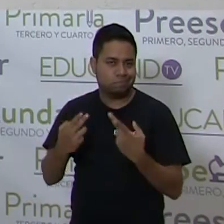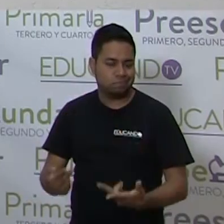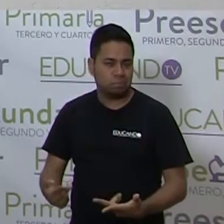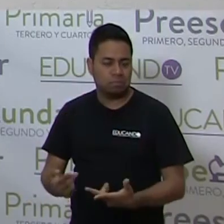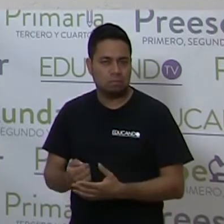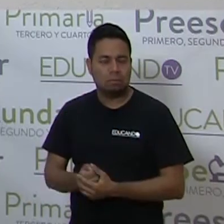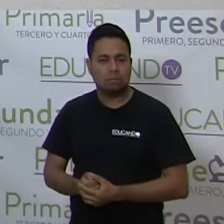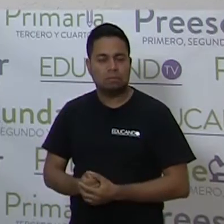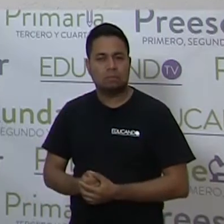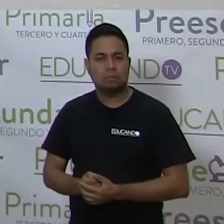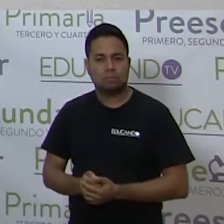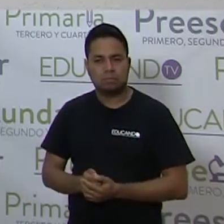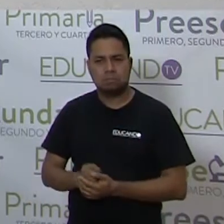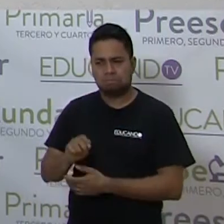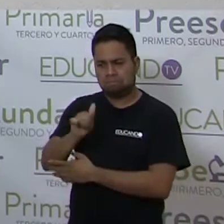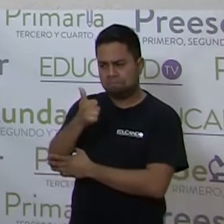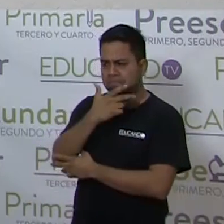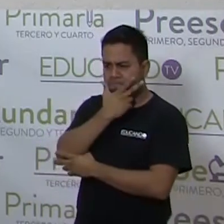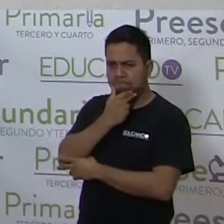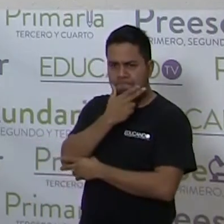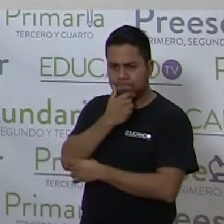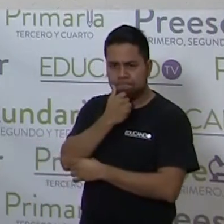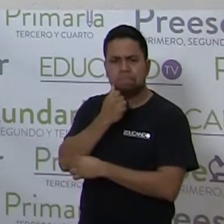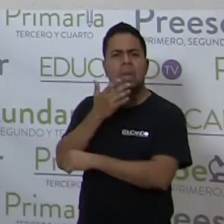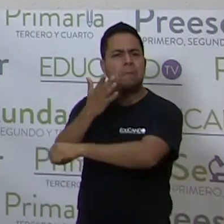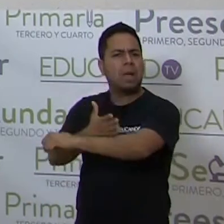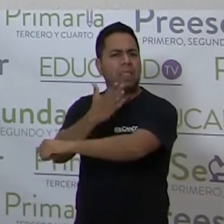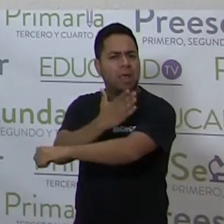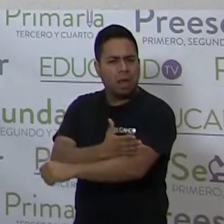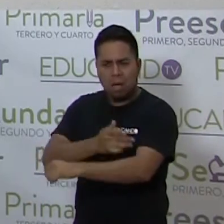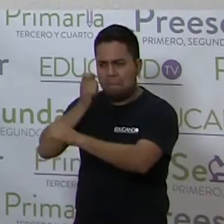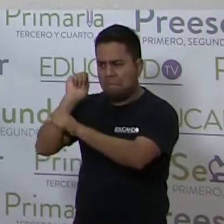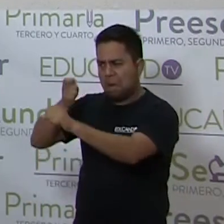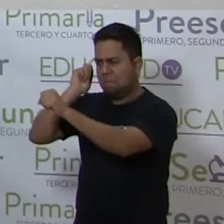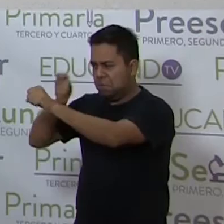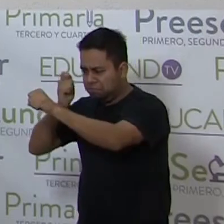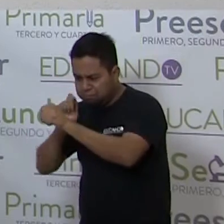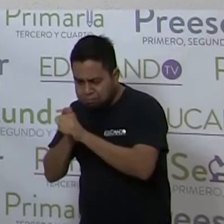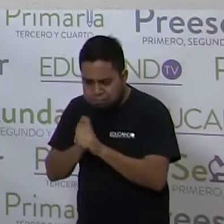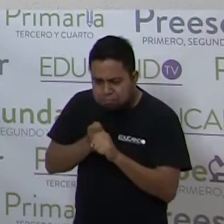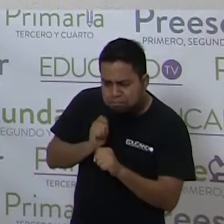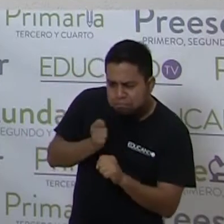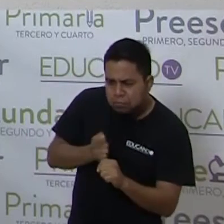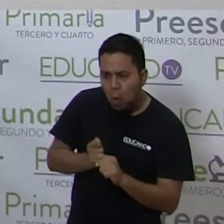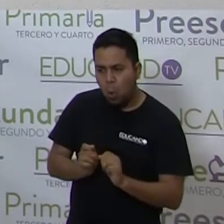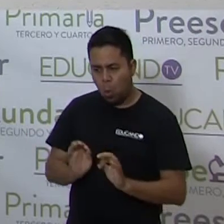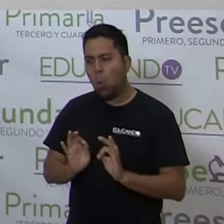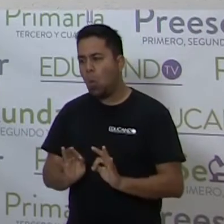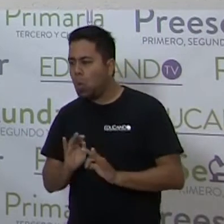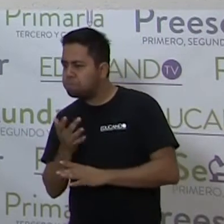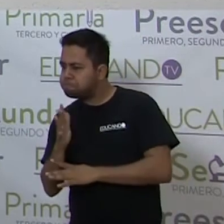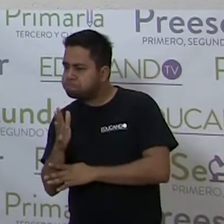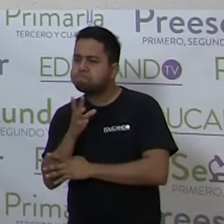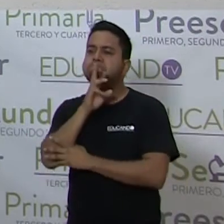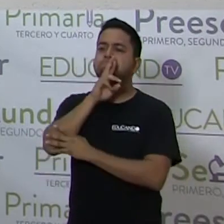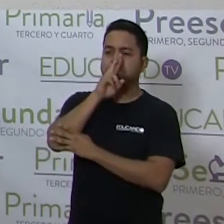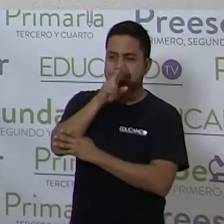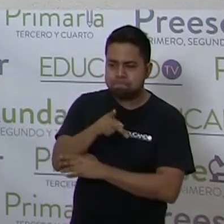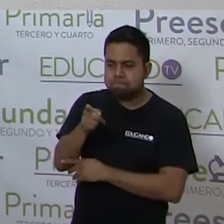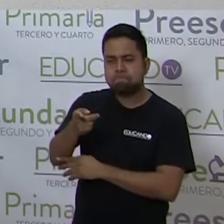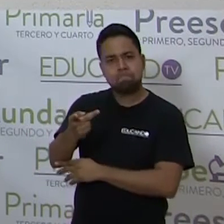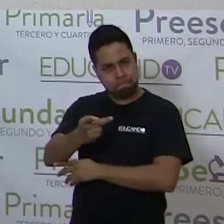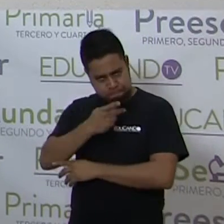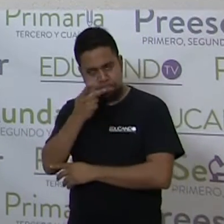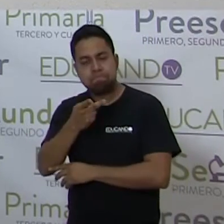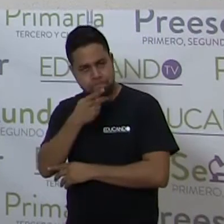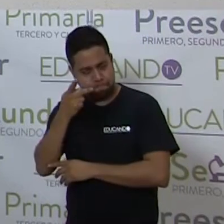Luego trataron de hacer a otro hombre con madera, lo cual ya era un gran avance, ya que